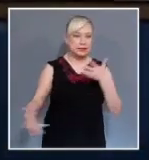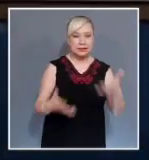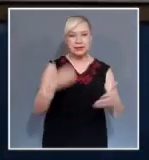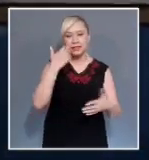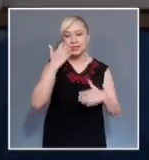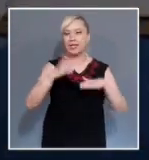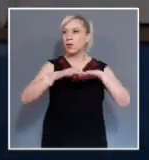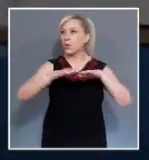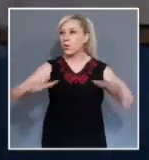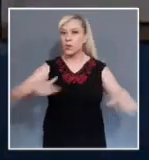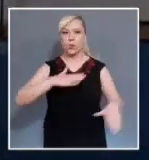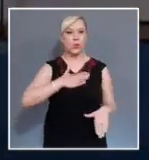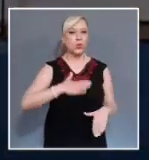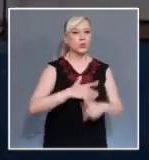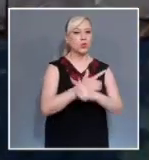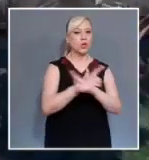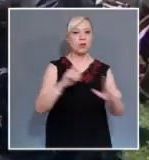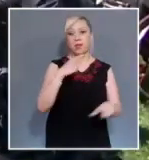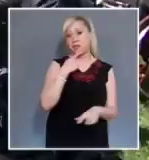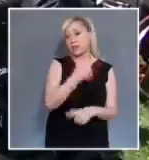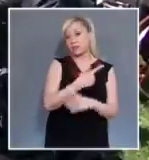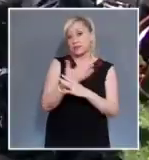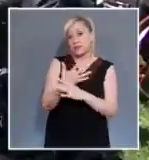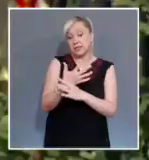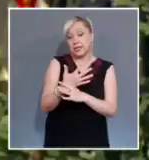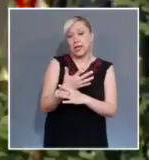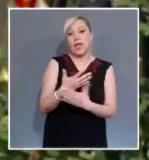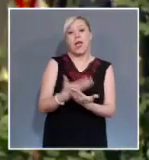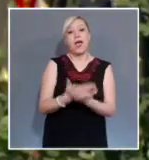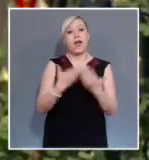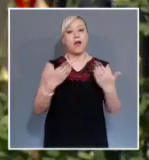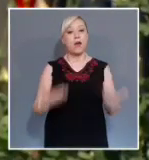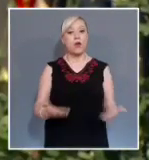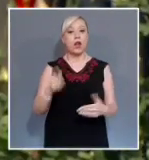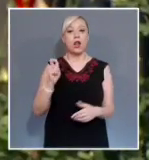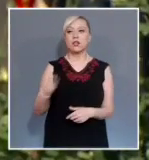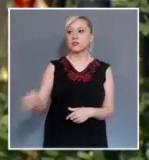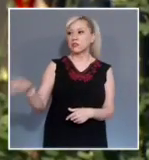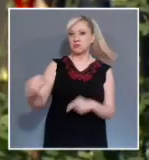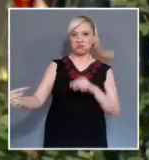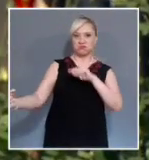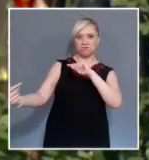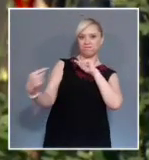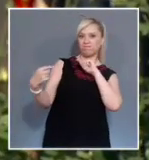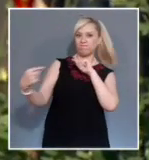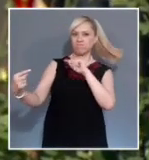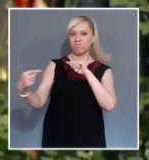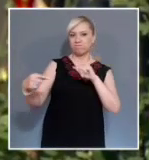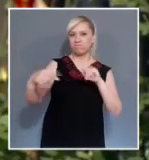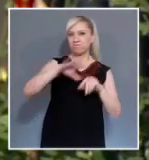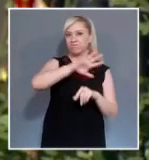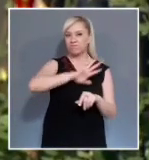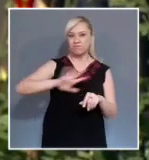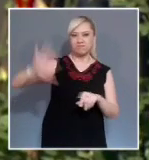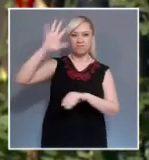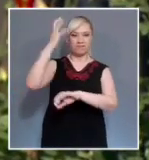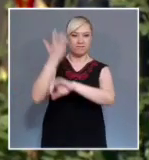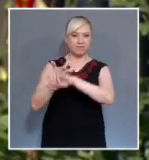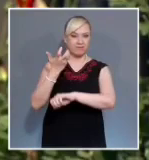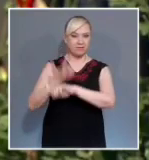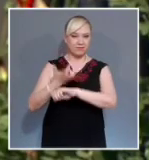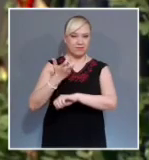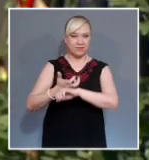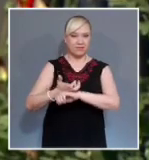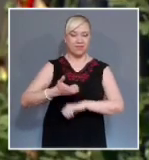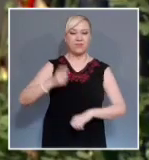señala él advierte que los extremistas en todo el país al emplear las siglas en inglés del lema de